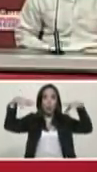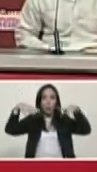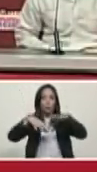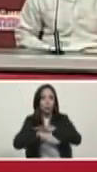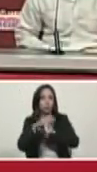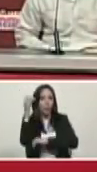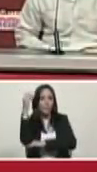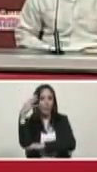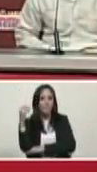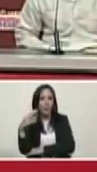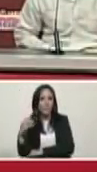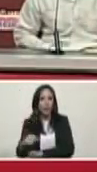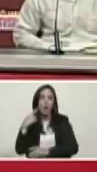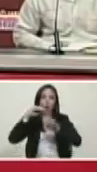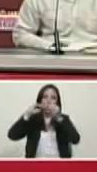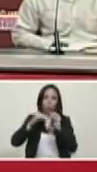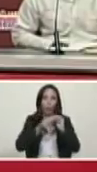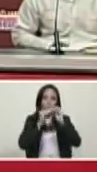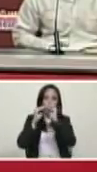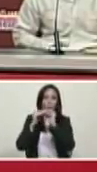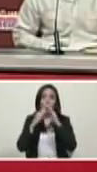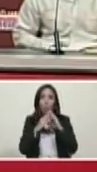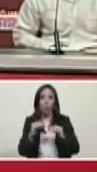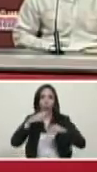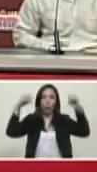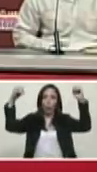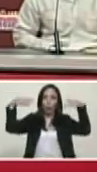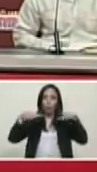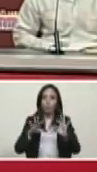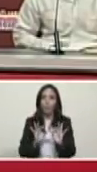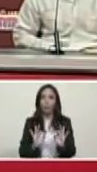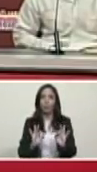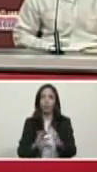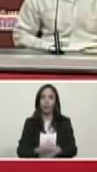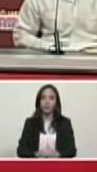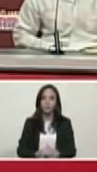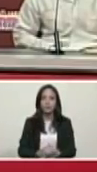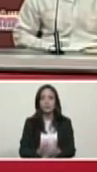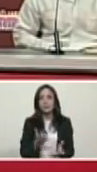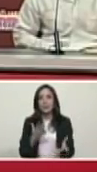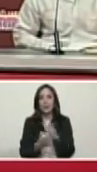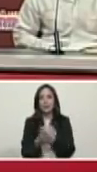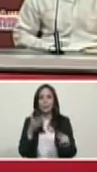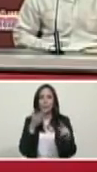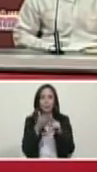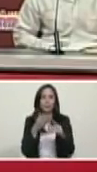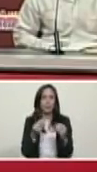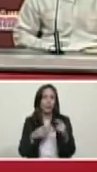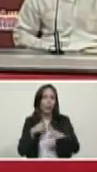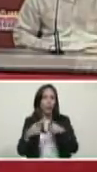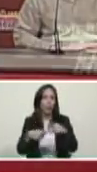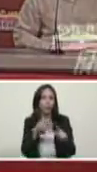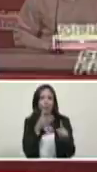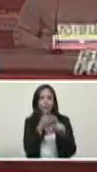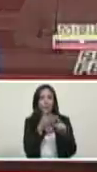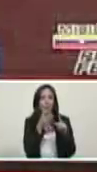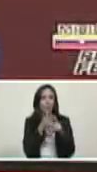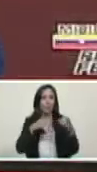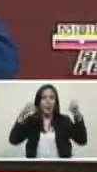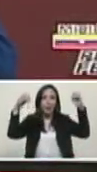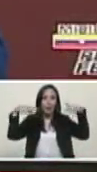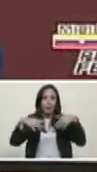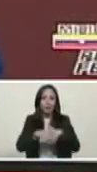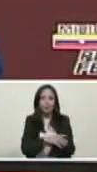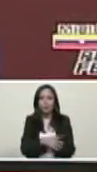reparar todo el alumbrado a pesar del sabotaje permanente al alumbrado público hay un